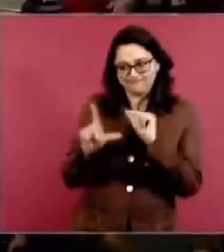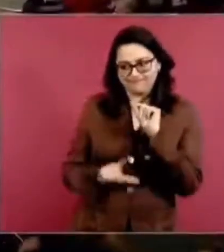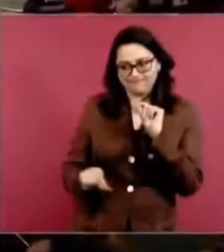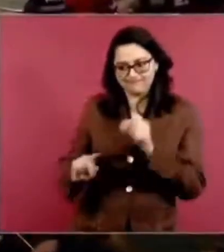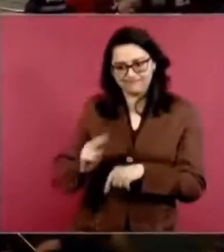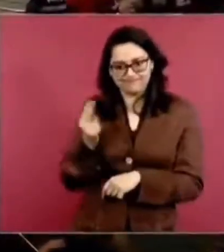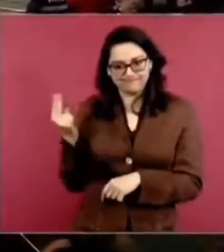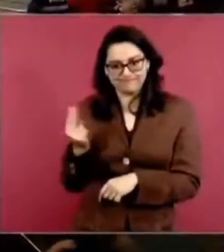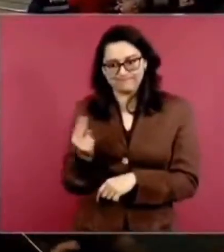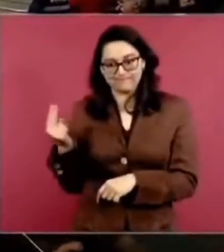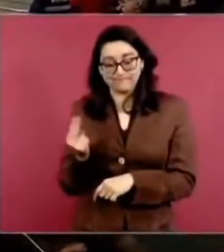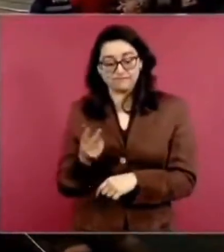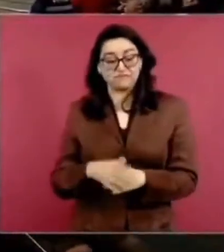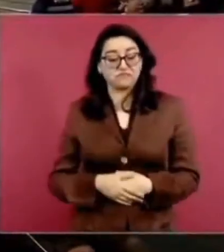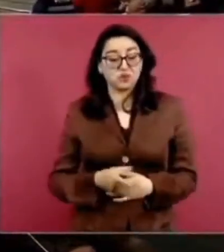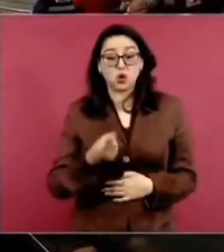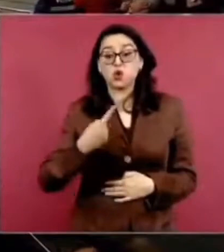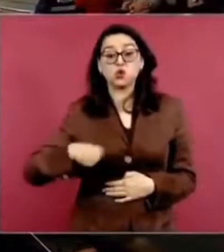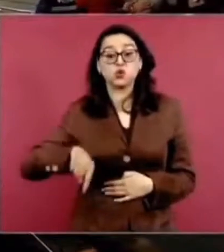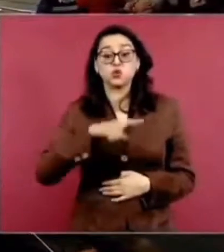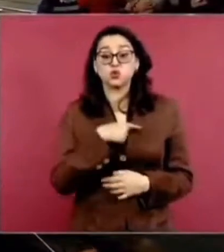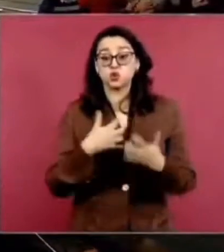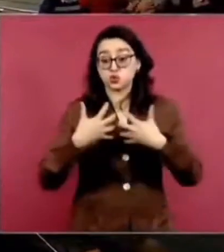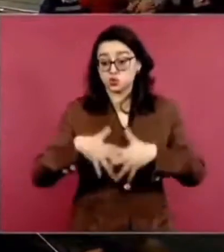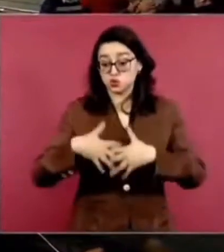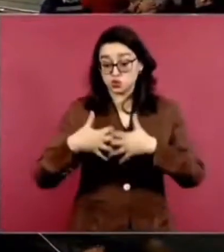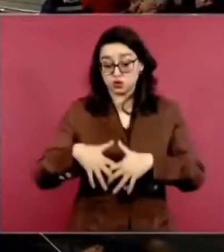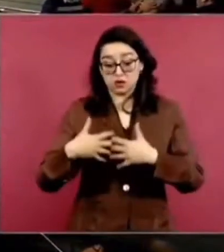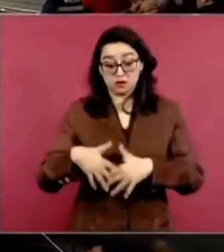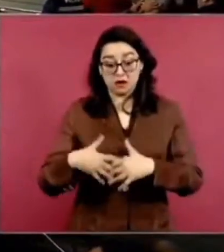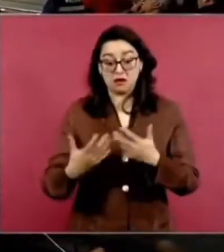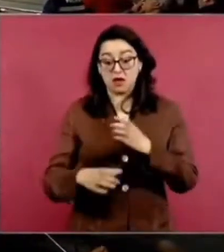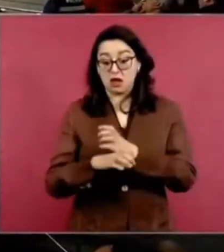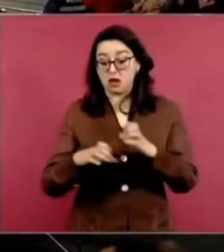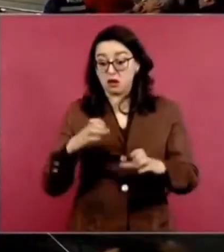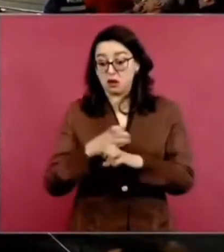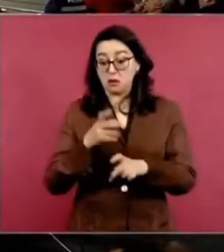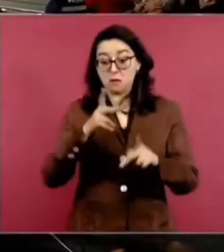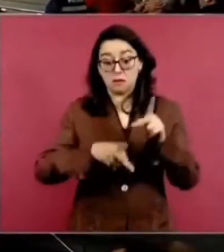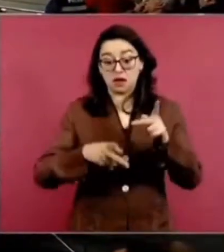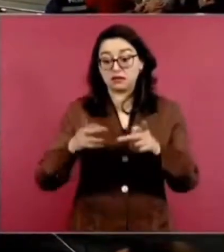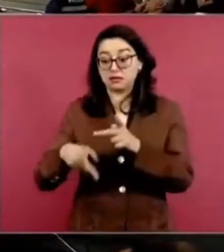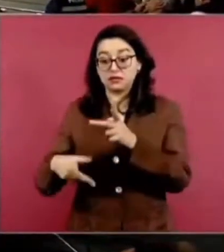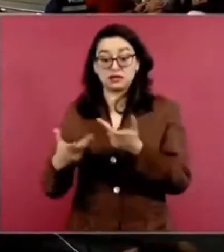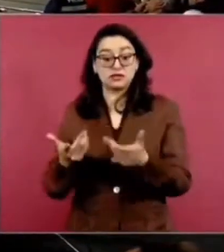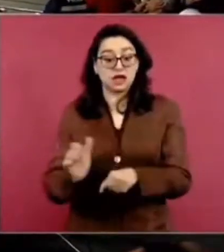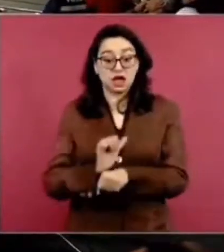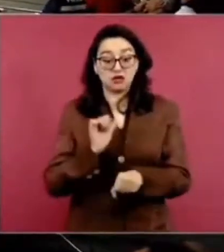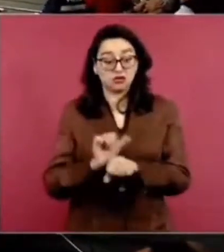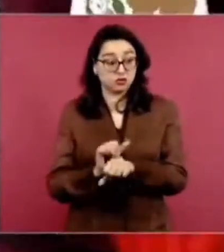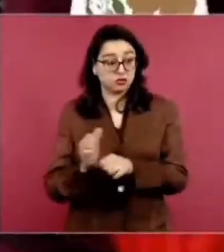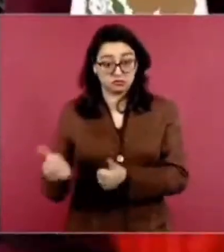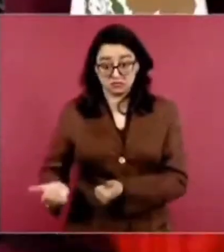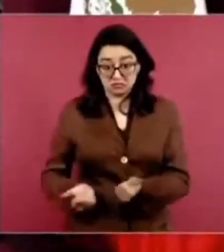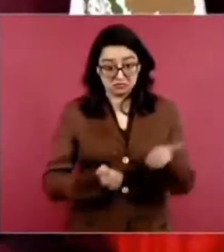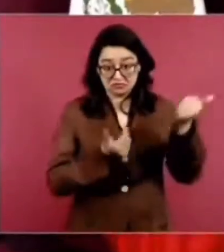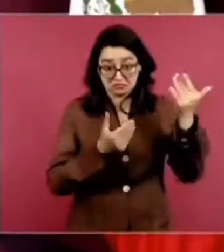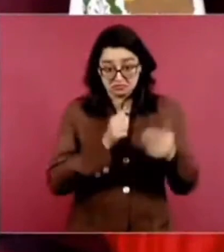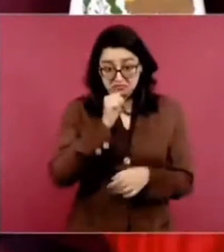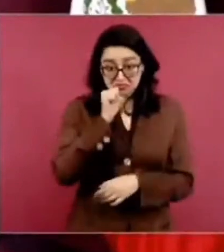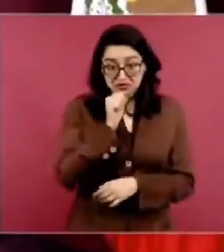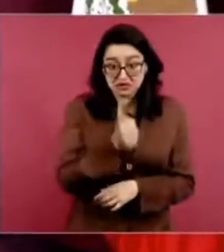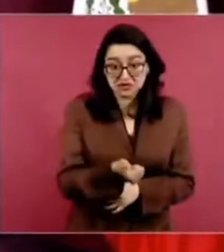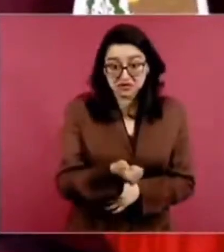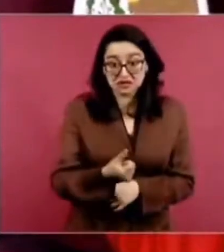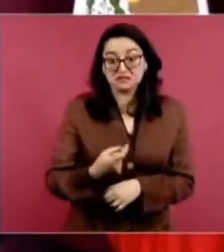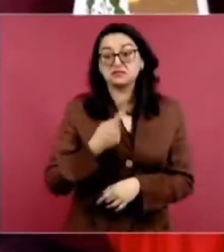Si no se fabrican esas autopartes o los automóviles en México y nada